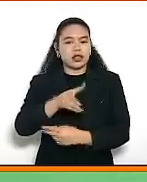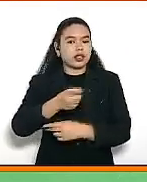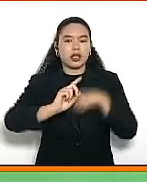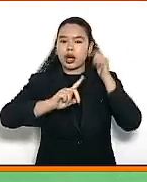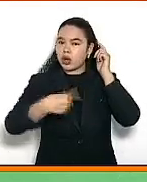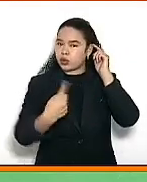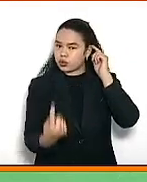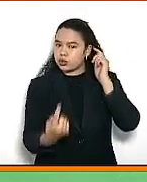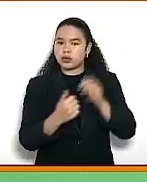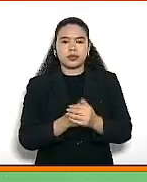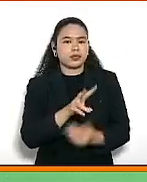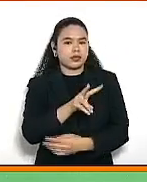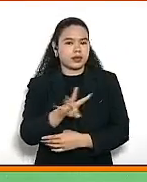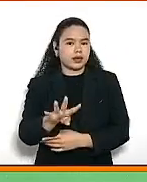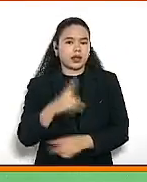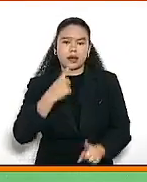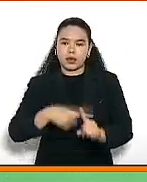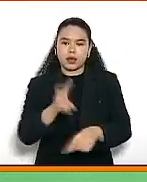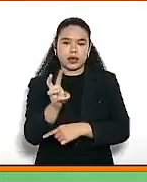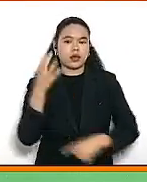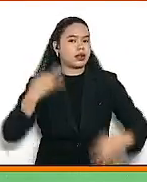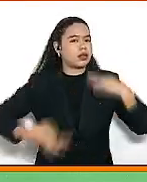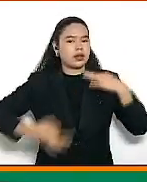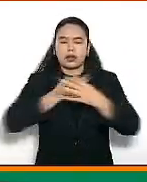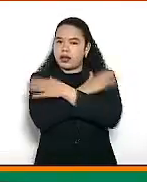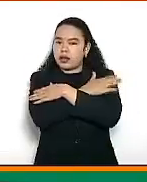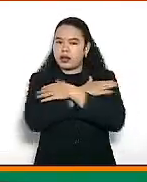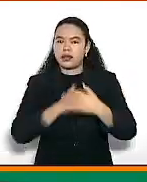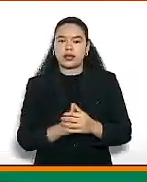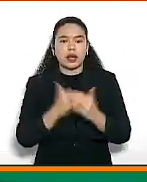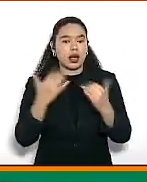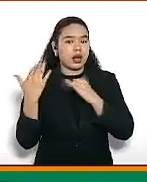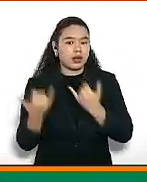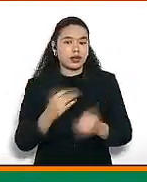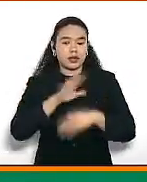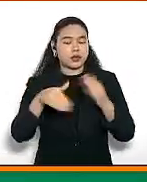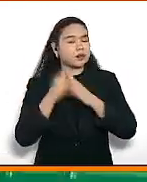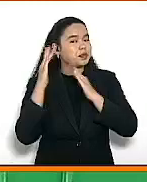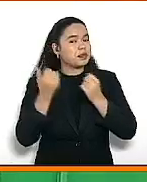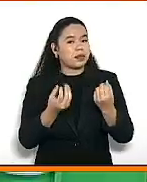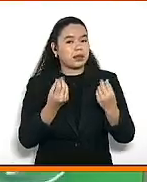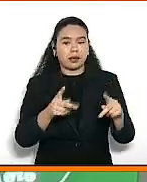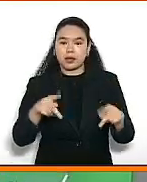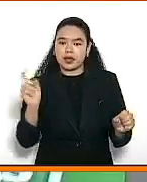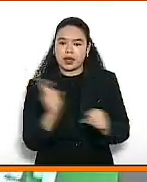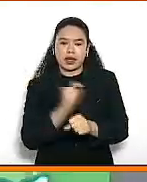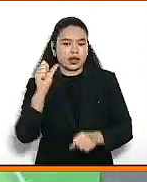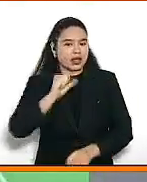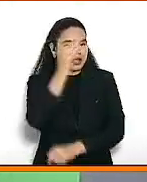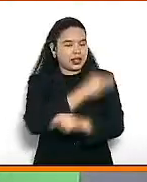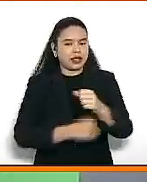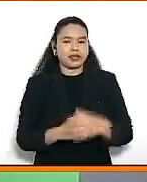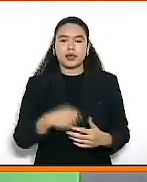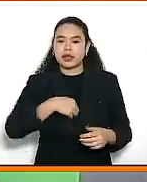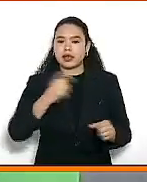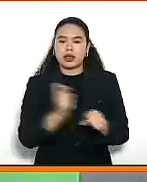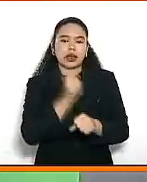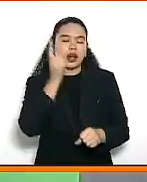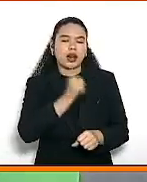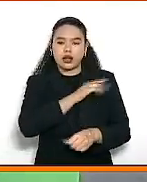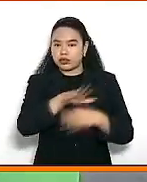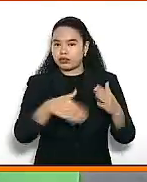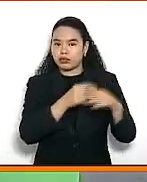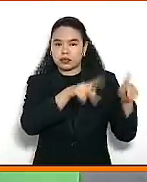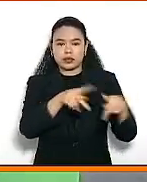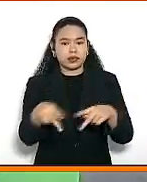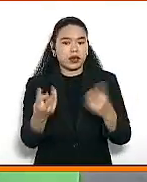1, 24 más 6. Muchas felicidades. Espero que tengamos muchos ganadores esta linda tarde. Yo me gané la loto teniéndolos a